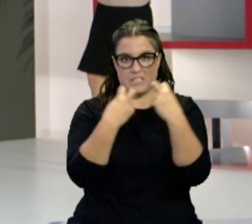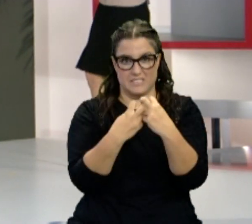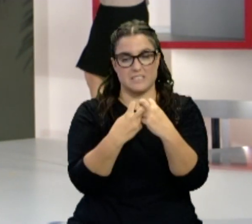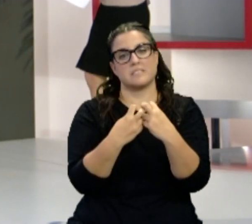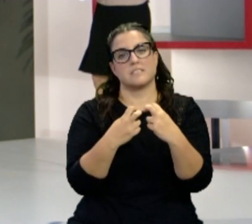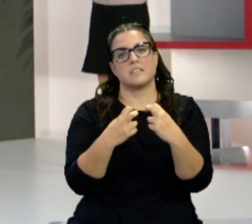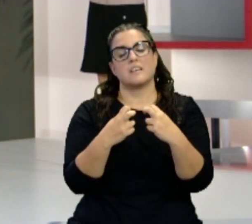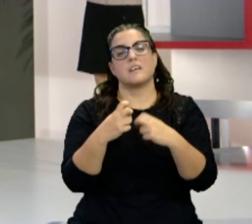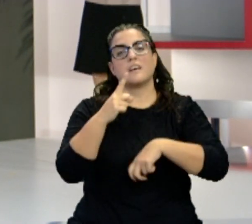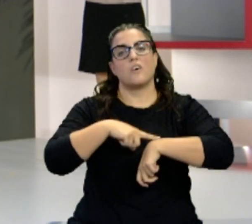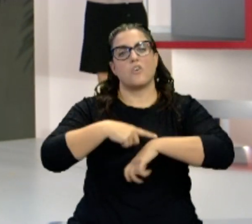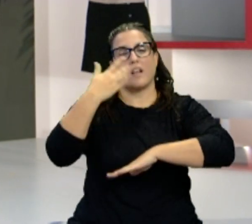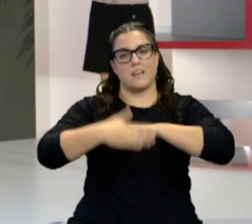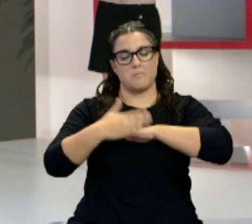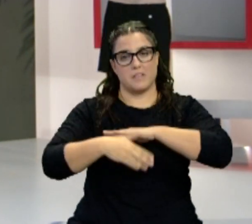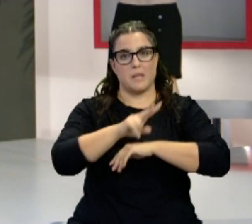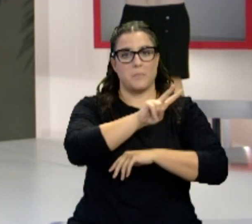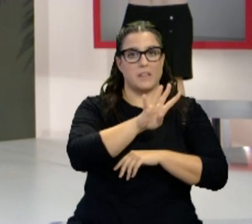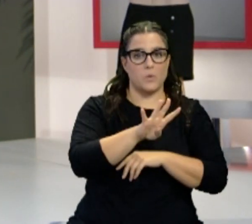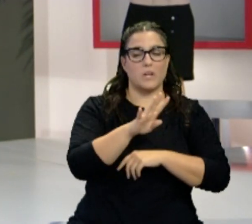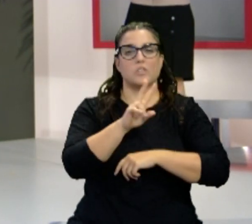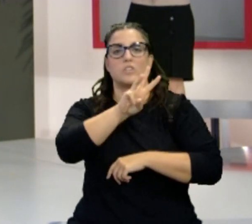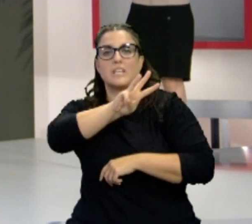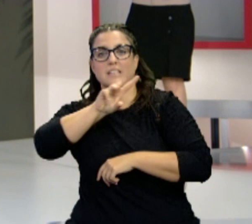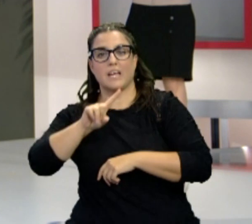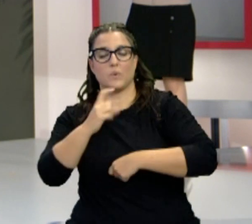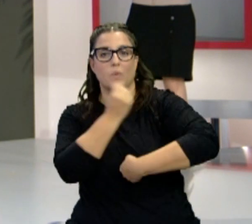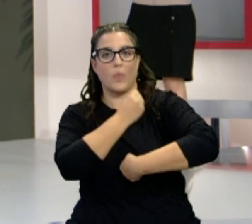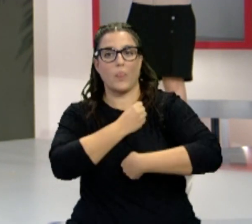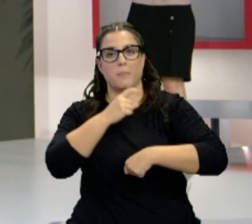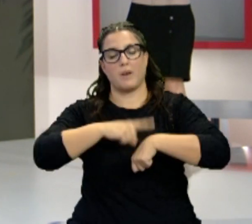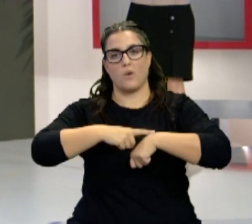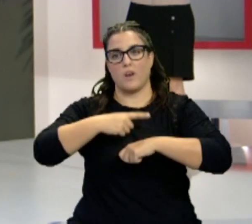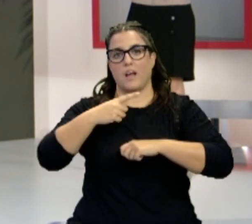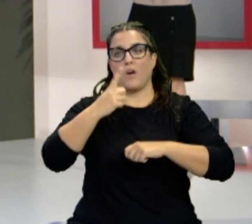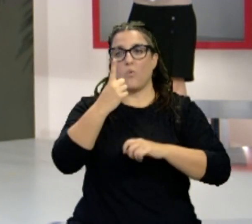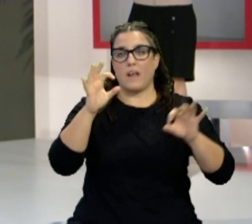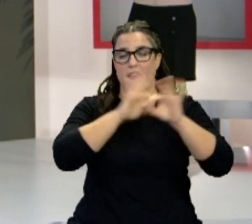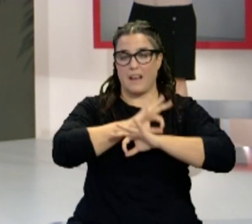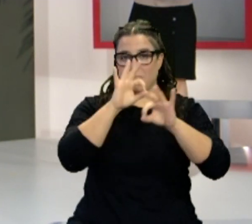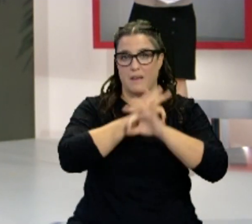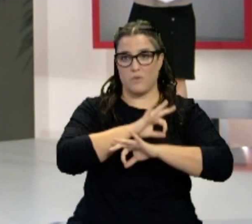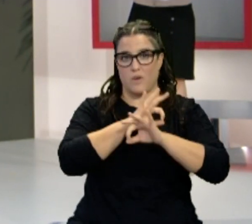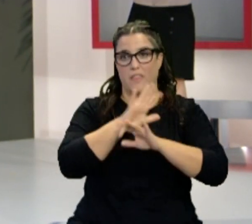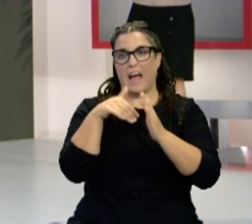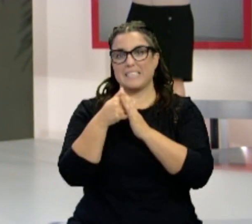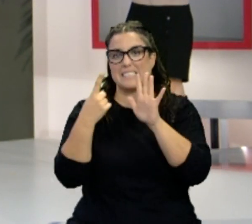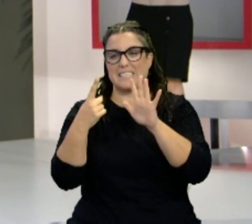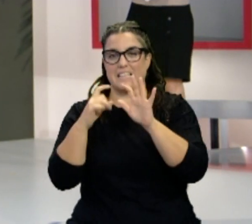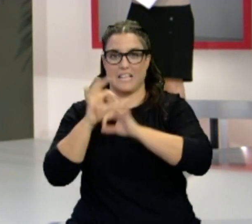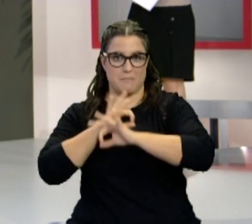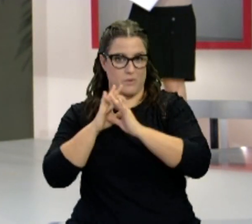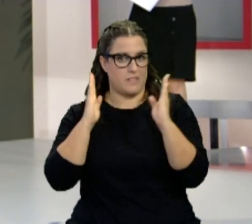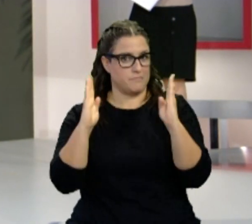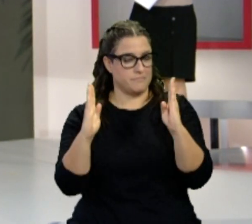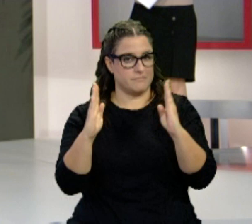sociales. El toque de queda, bueno, pues el 24 y el 31 de diciembre ese toque de queda se modifica de 1 de la madrugada a las 6 de la mañana. También lo